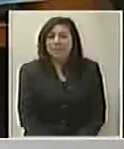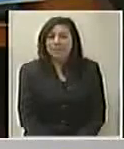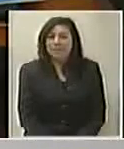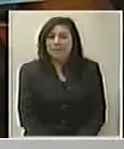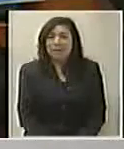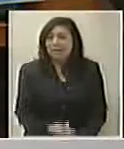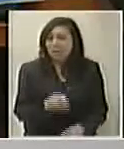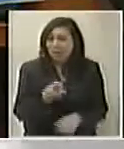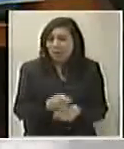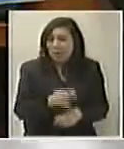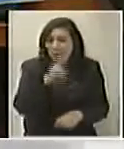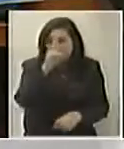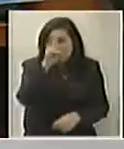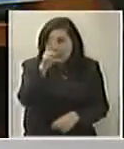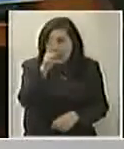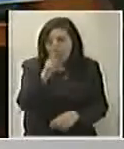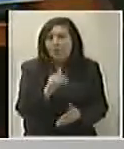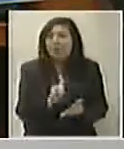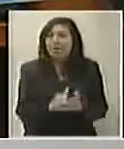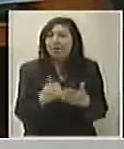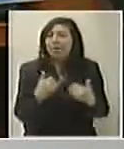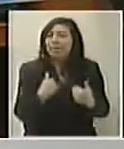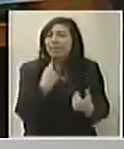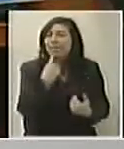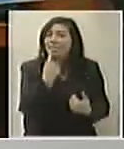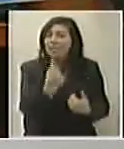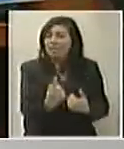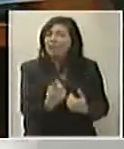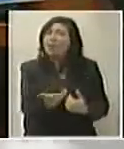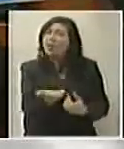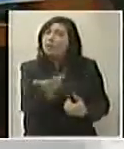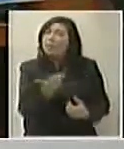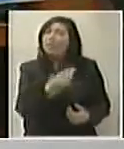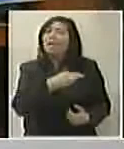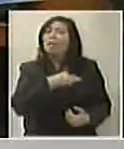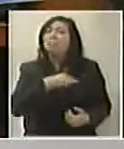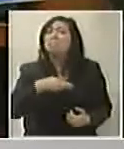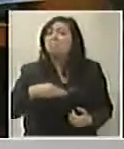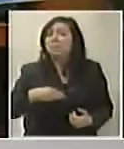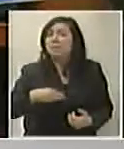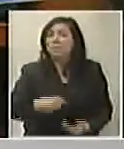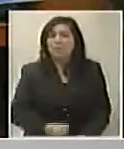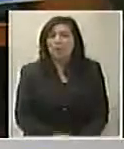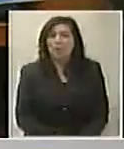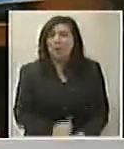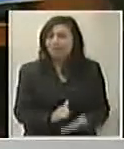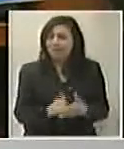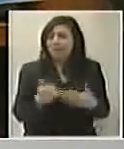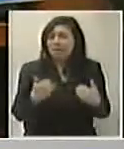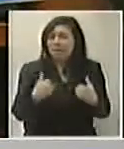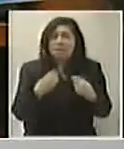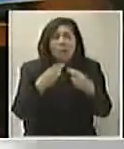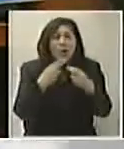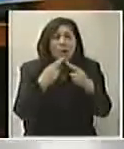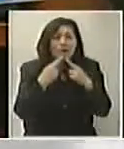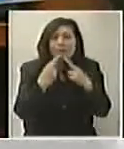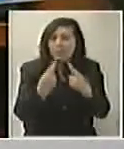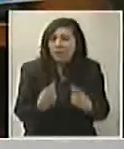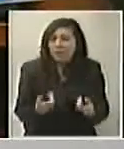¿Es antiperuano aquel que señala y le pide al ministro que tengamos